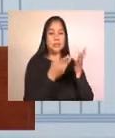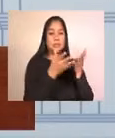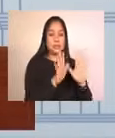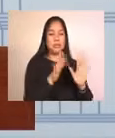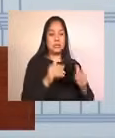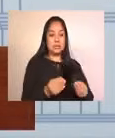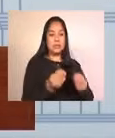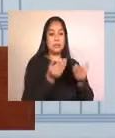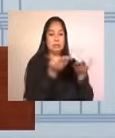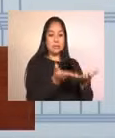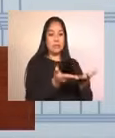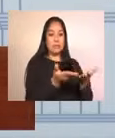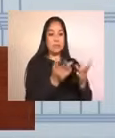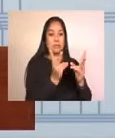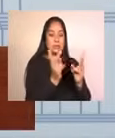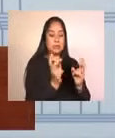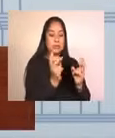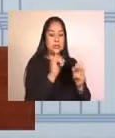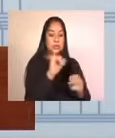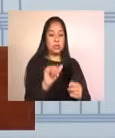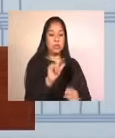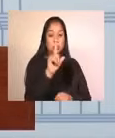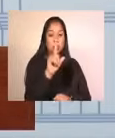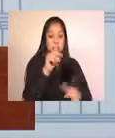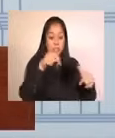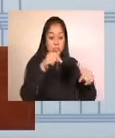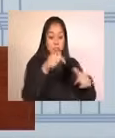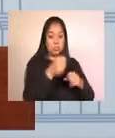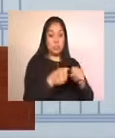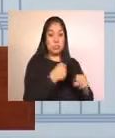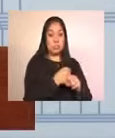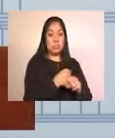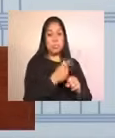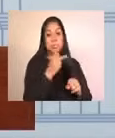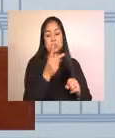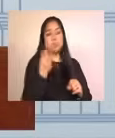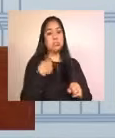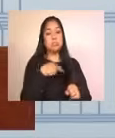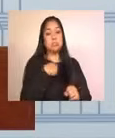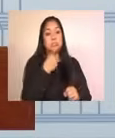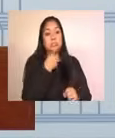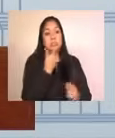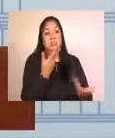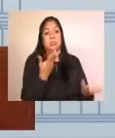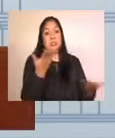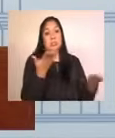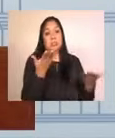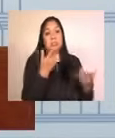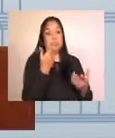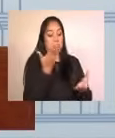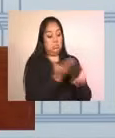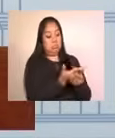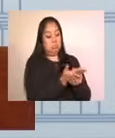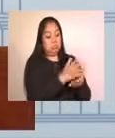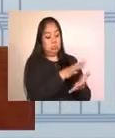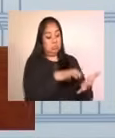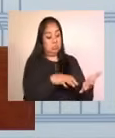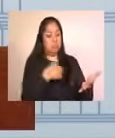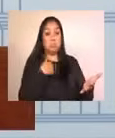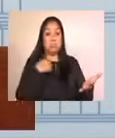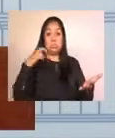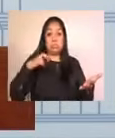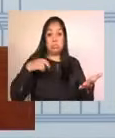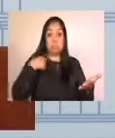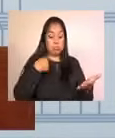dio en julio de este año. Y obviamente nosotros no podemos, si va con la papelería que uno requiere,